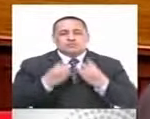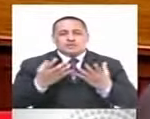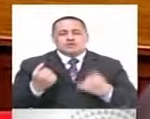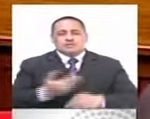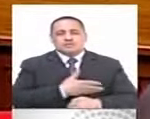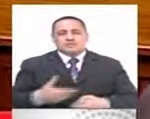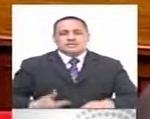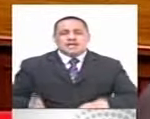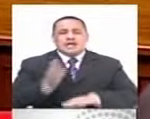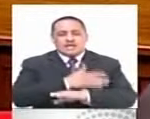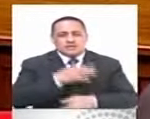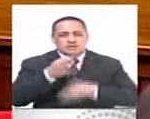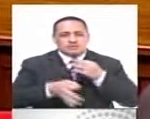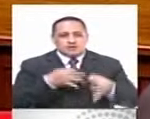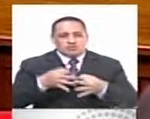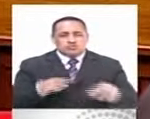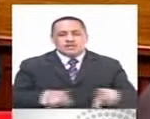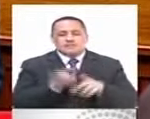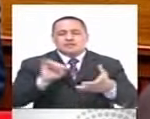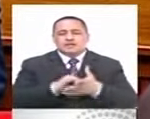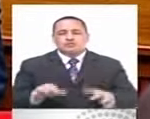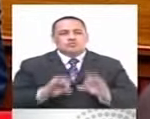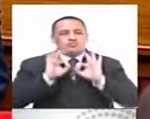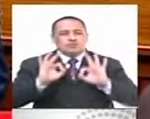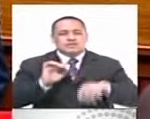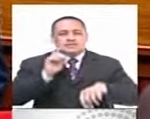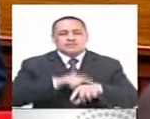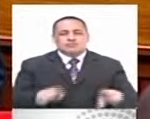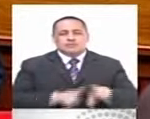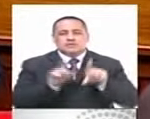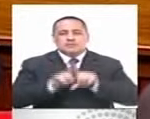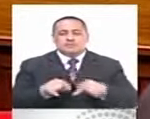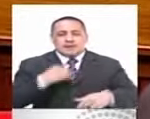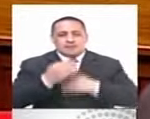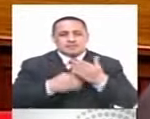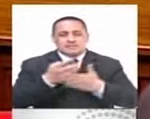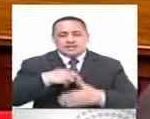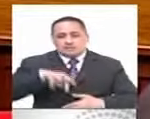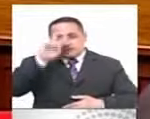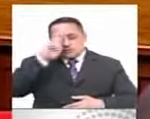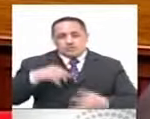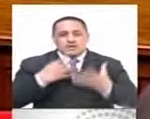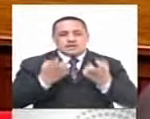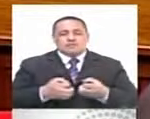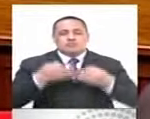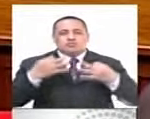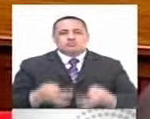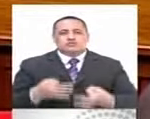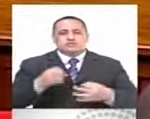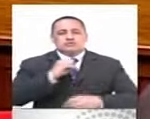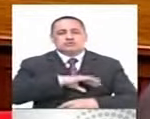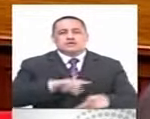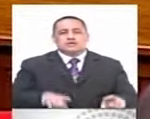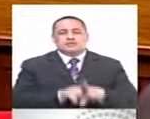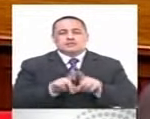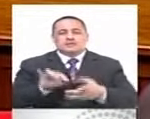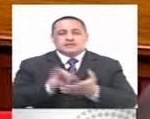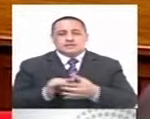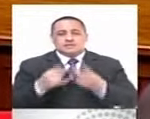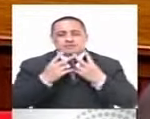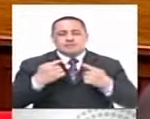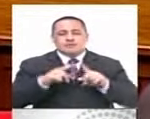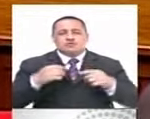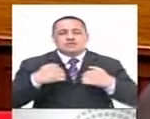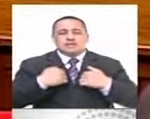lo dije anteriormente, lo repito. Es una magnífica oportunidad para construir el Perú que queremos con justicia social. Pero tenemos